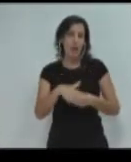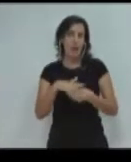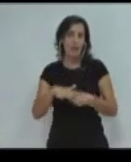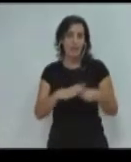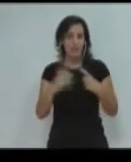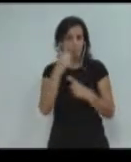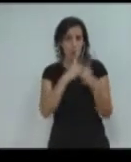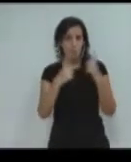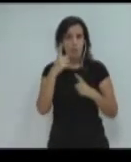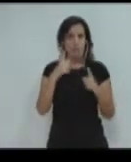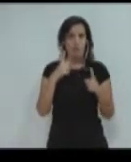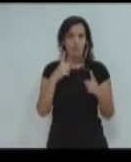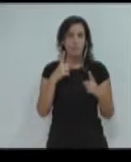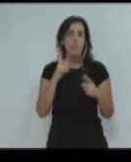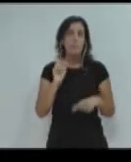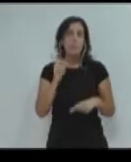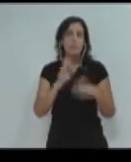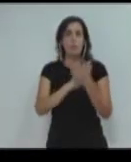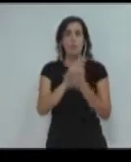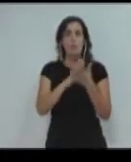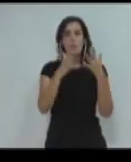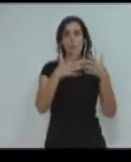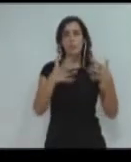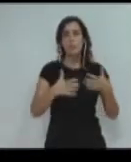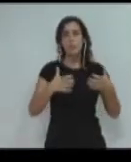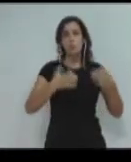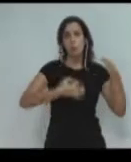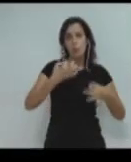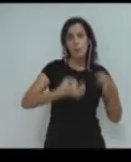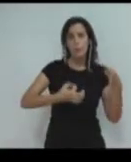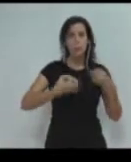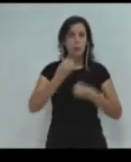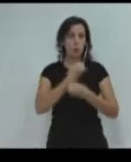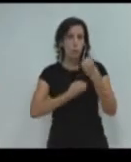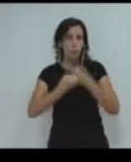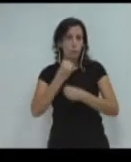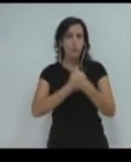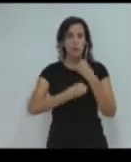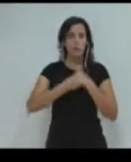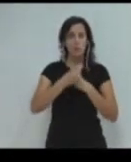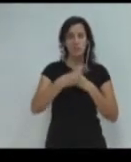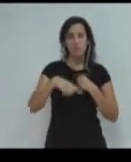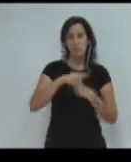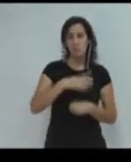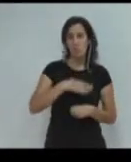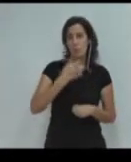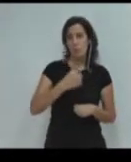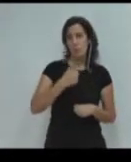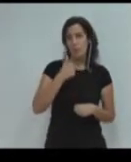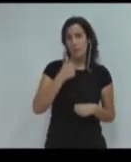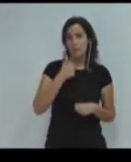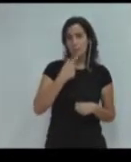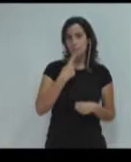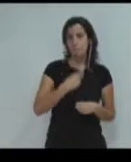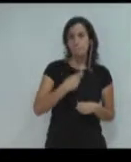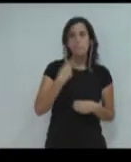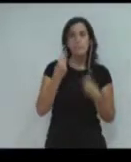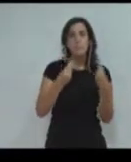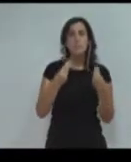áreas? Y ya no estoy hablando solo de textos jurídicos económicos, que pueden ser a lo mejor los más recurrentes. Pensemos en